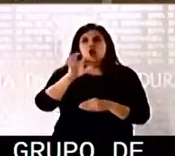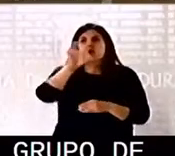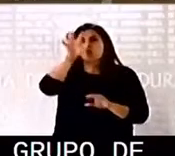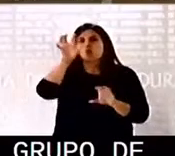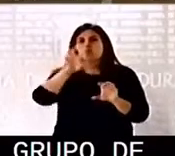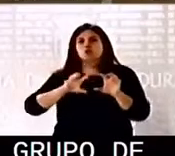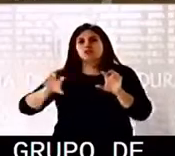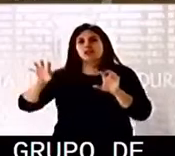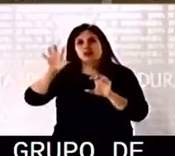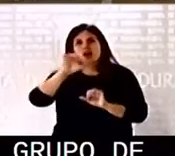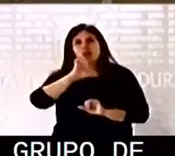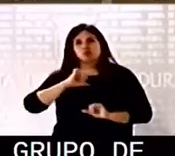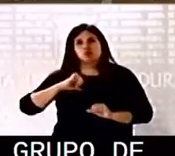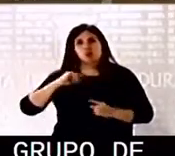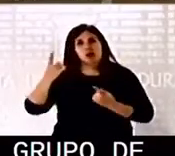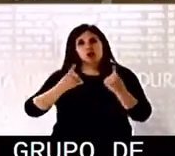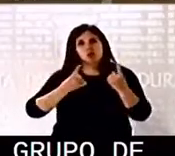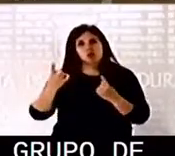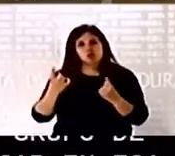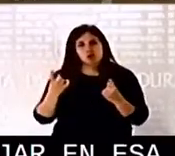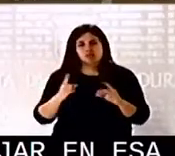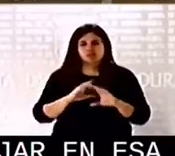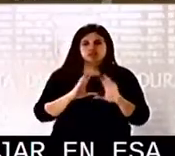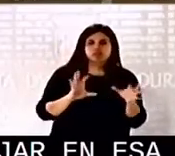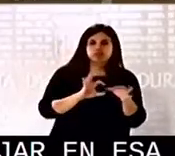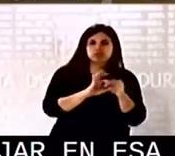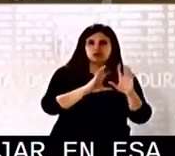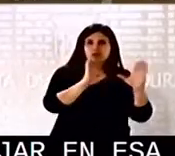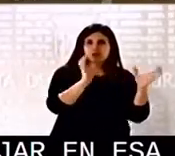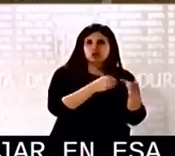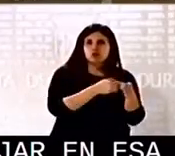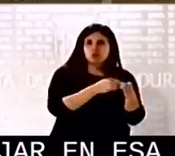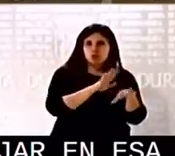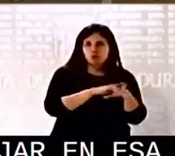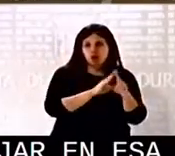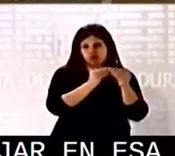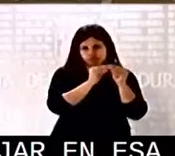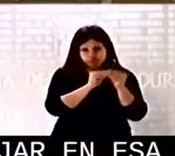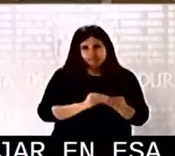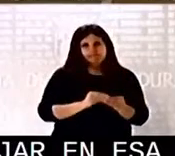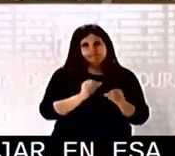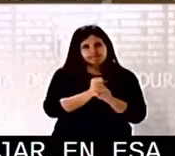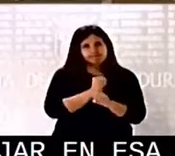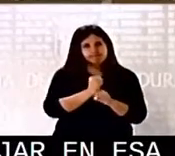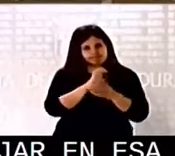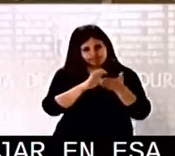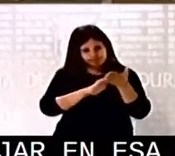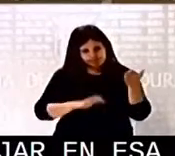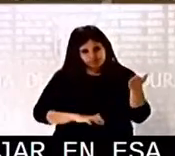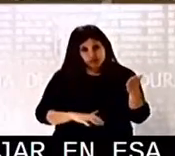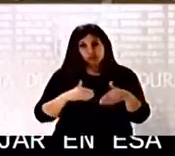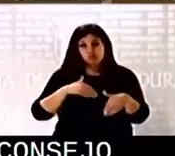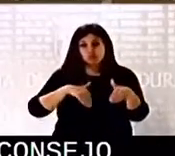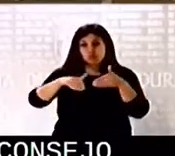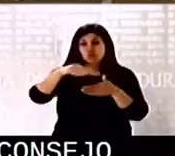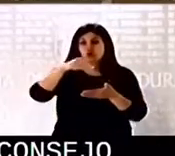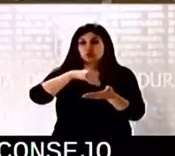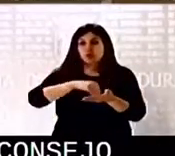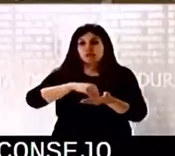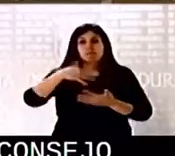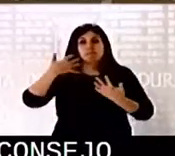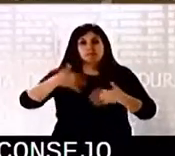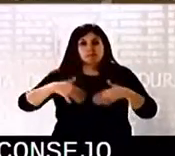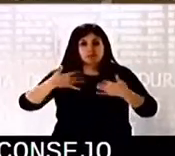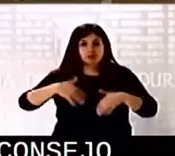a trabajar en esa modificación y en el próximo pleno del Consejo Interterritorial, el próximo miércoles